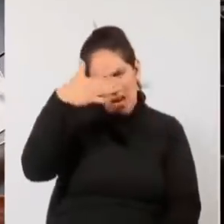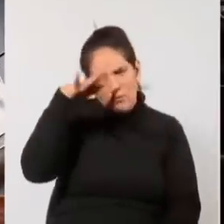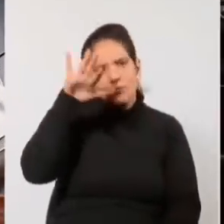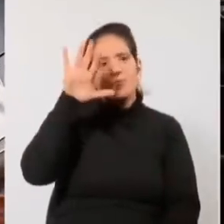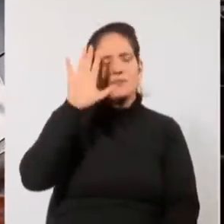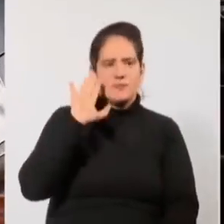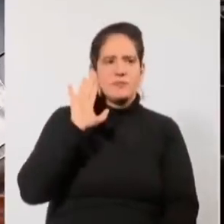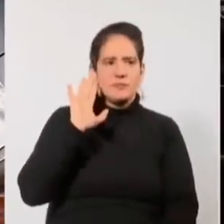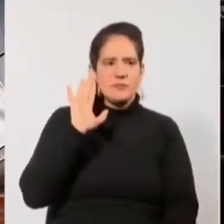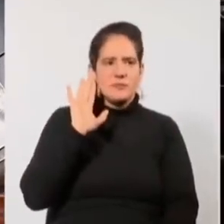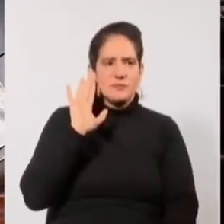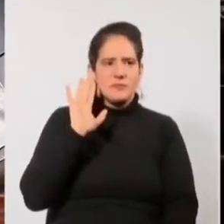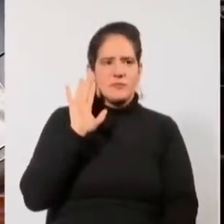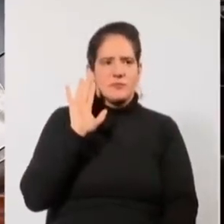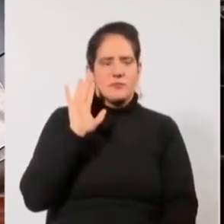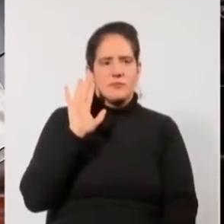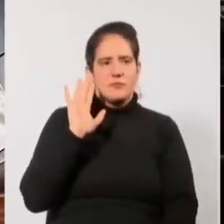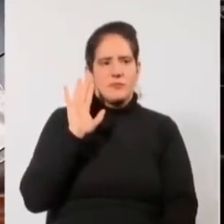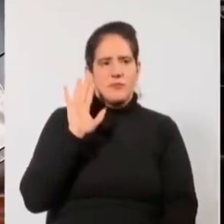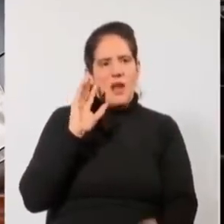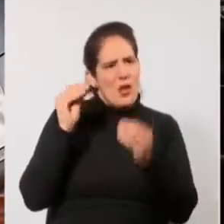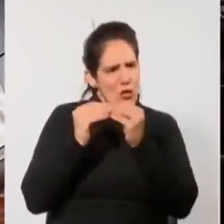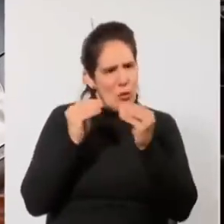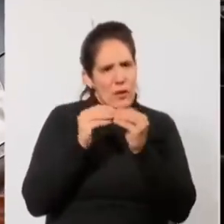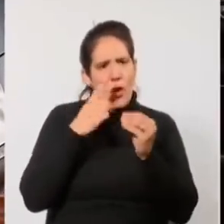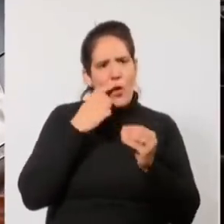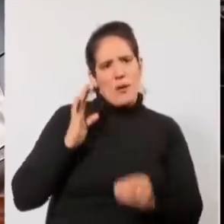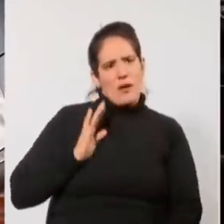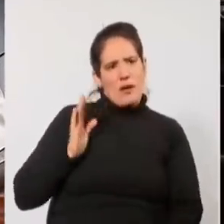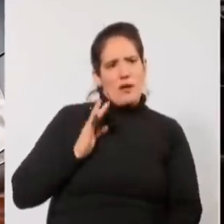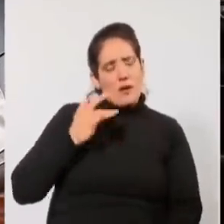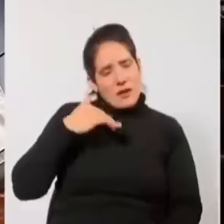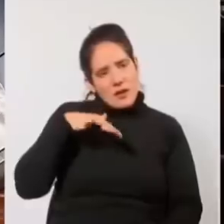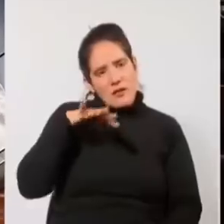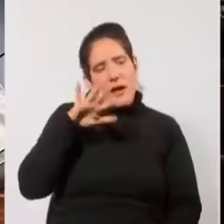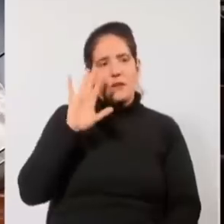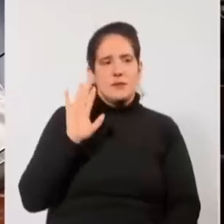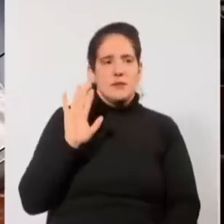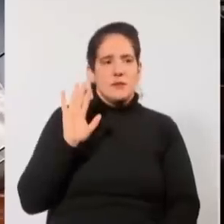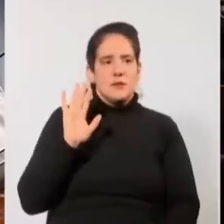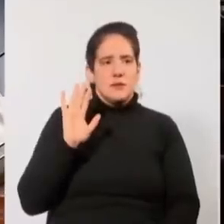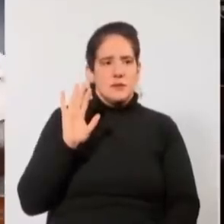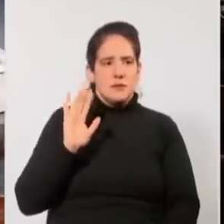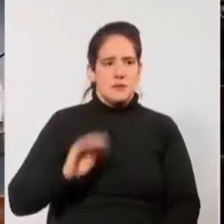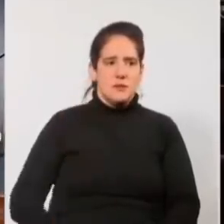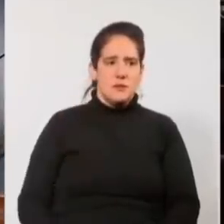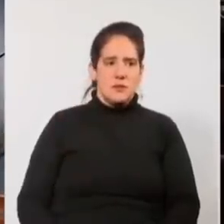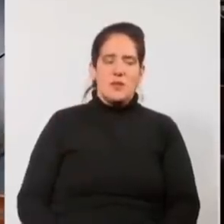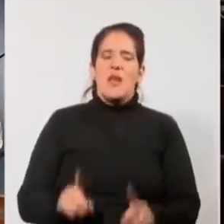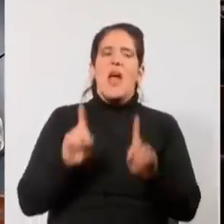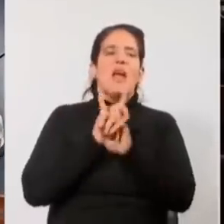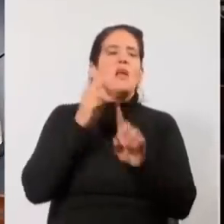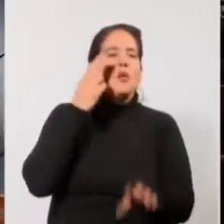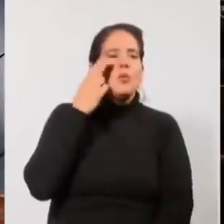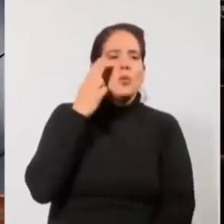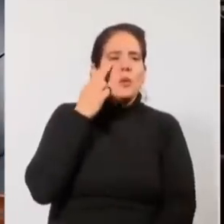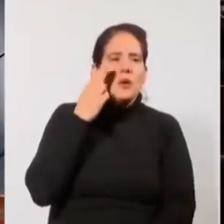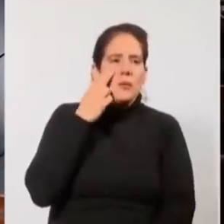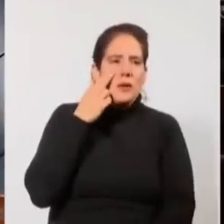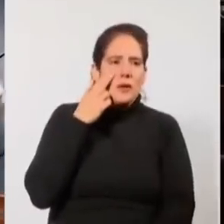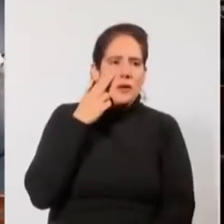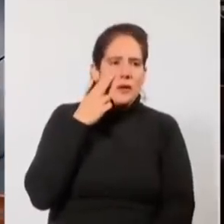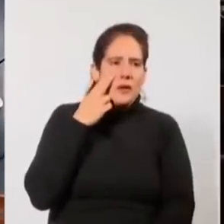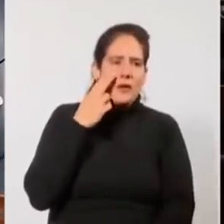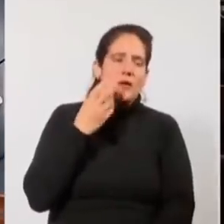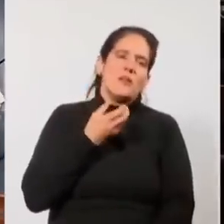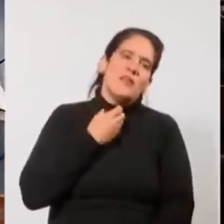hacerle pagar a los compañeros y compañeras que pueden haber tomado ese camino. Y no es un problema de tono,